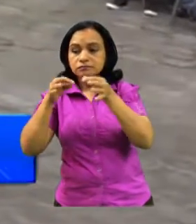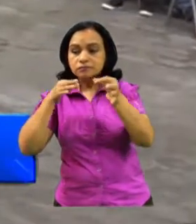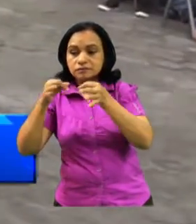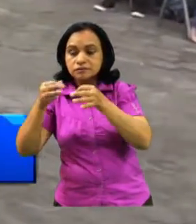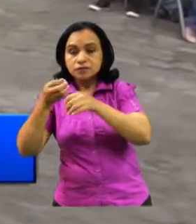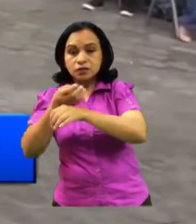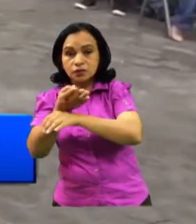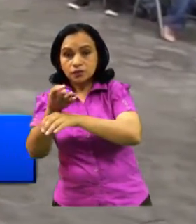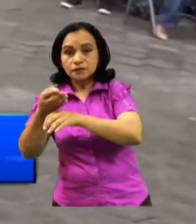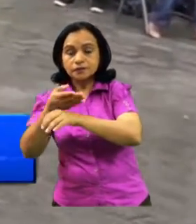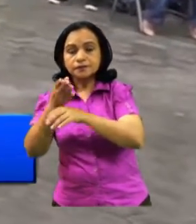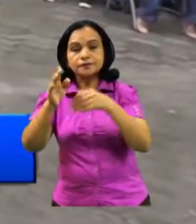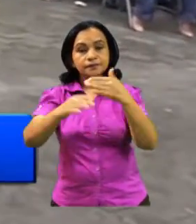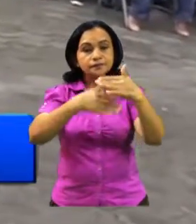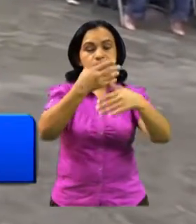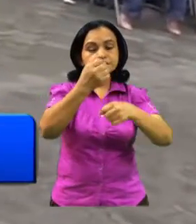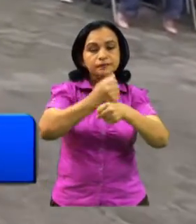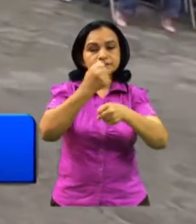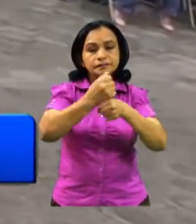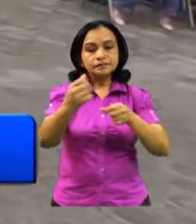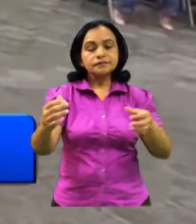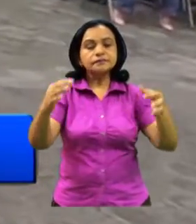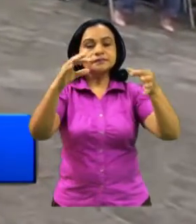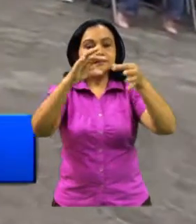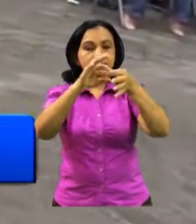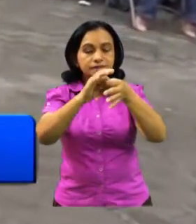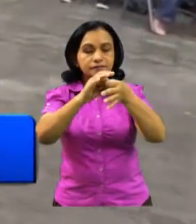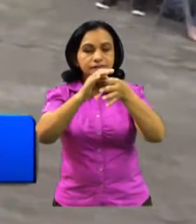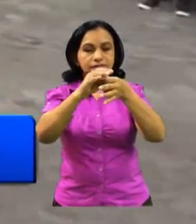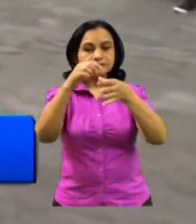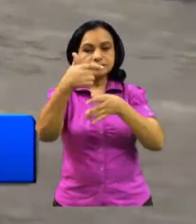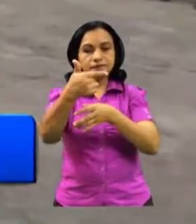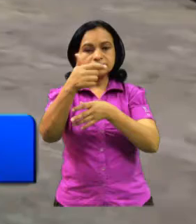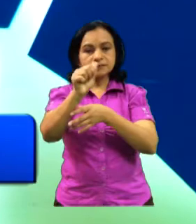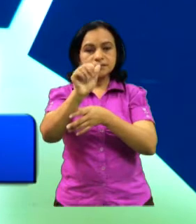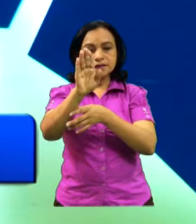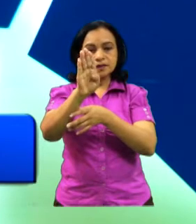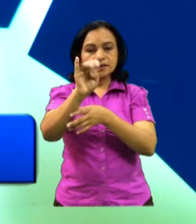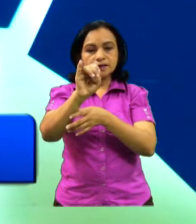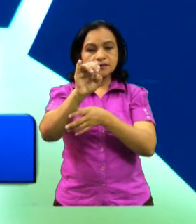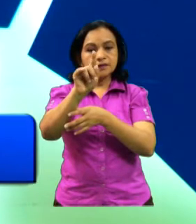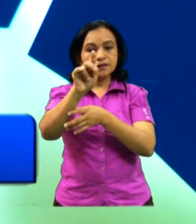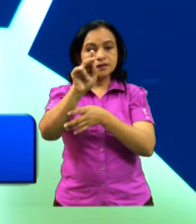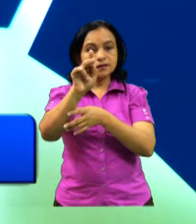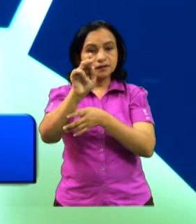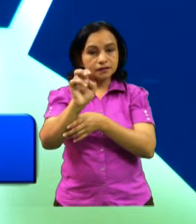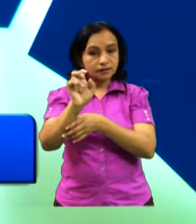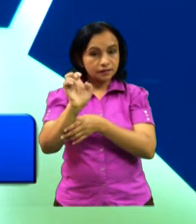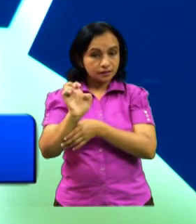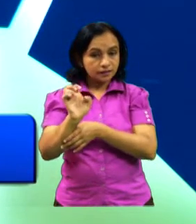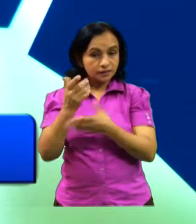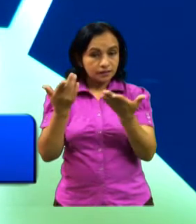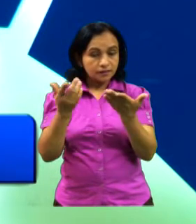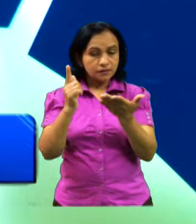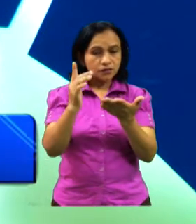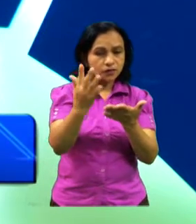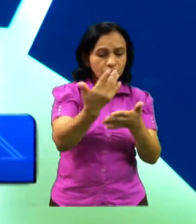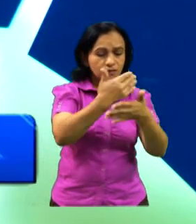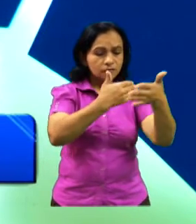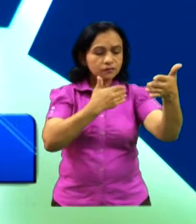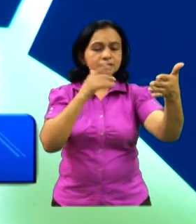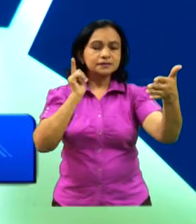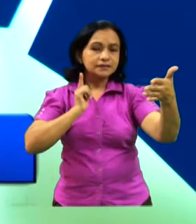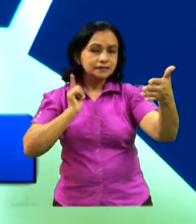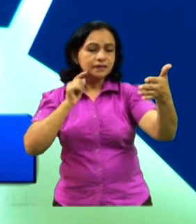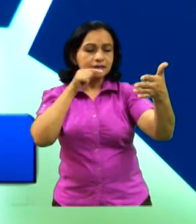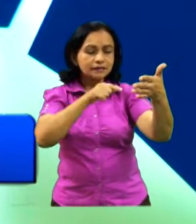Y también vamos a trabajarlo de forma conjunta, pues, con el gabinete, y todos los manuales, tienen que ser